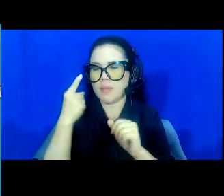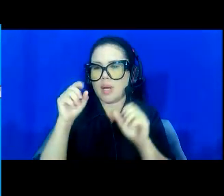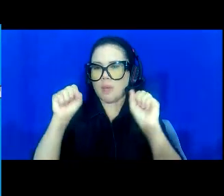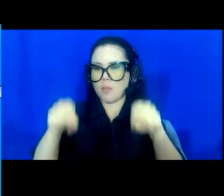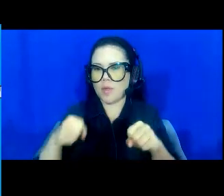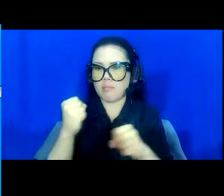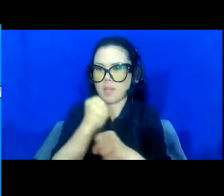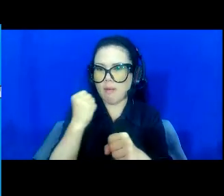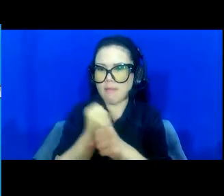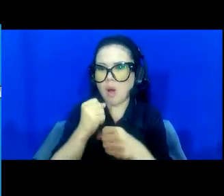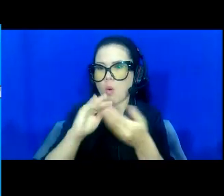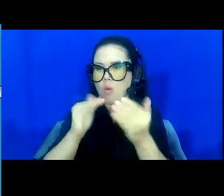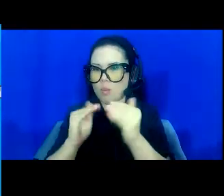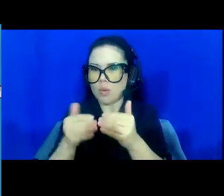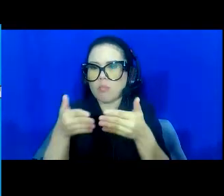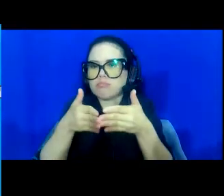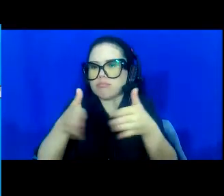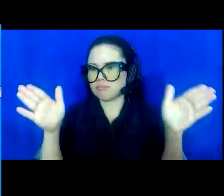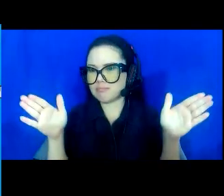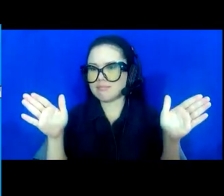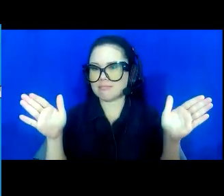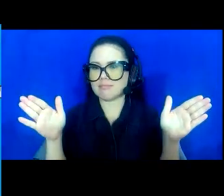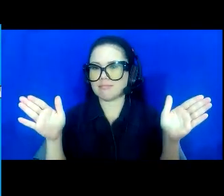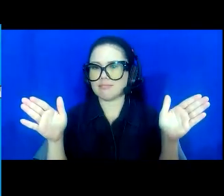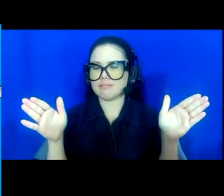en las calles y con las poblaciones. Así que,